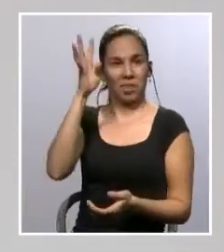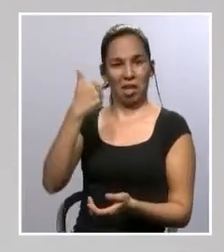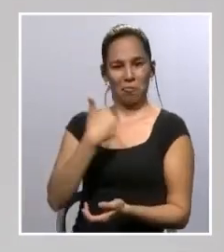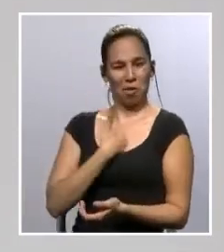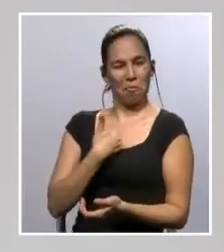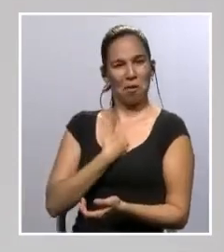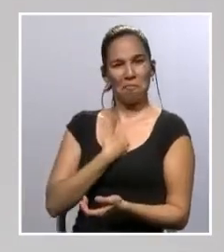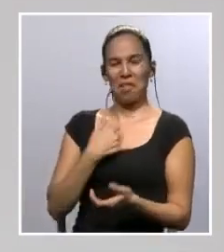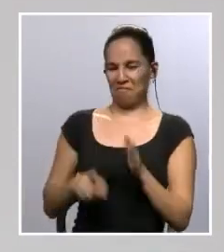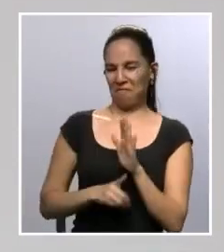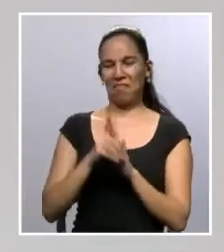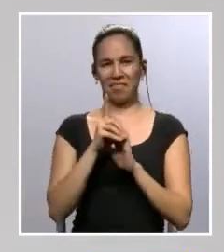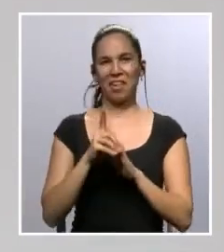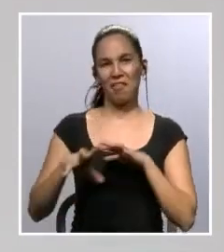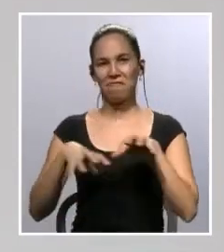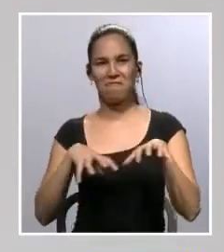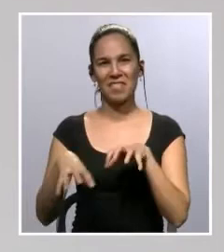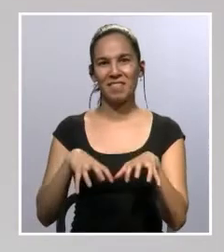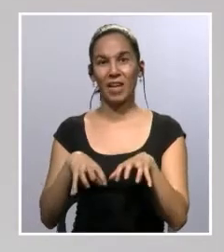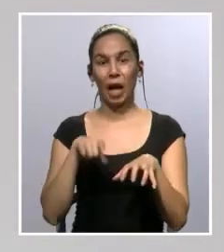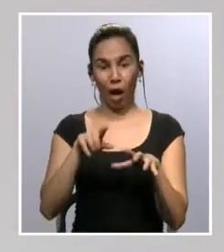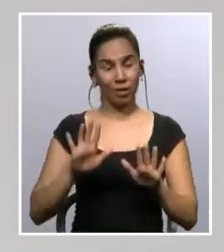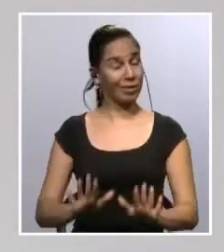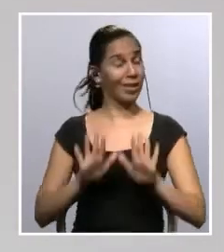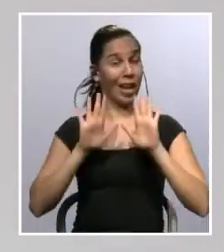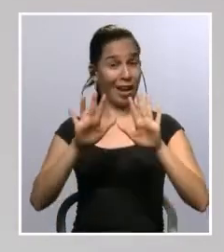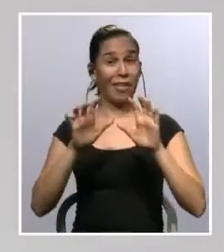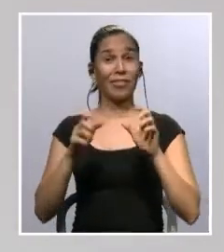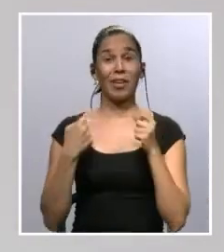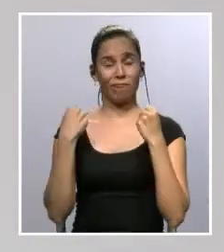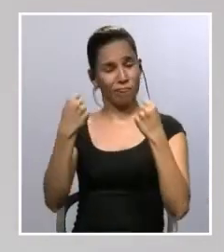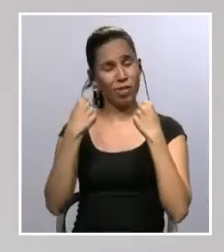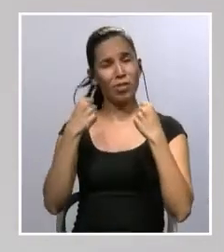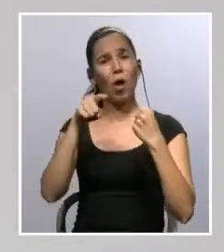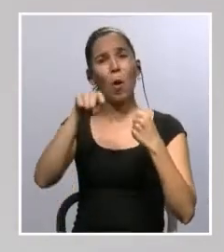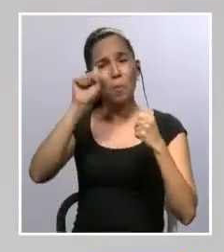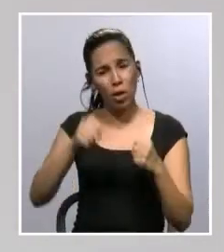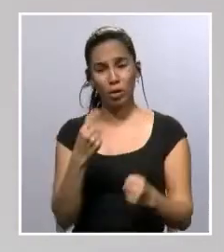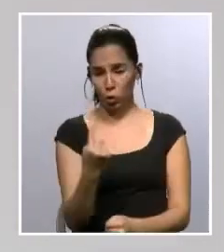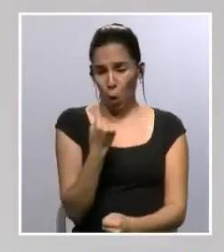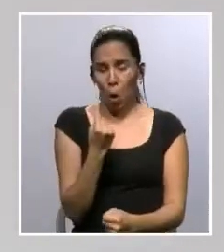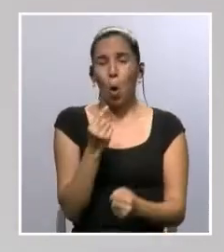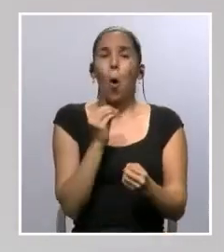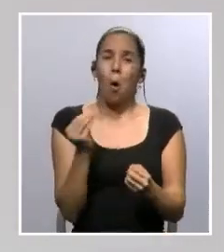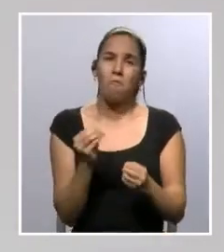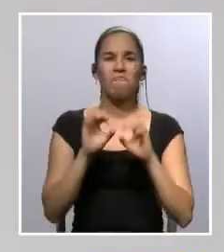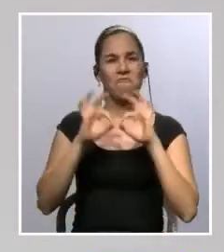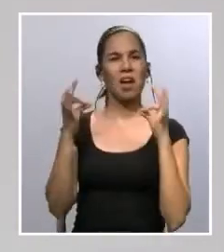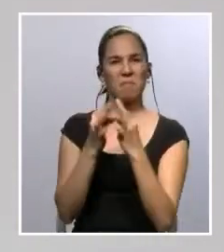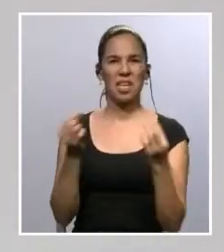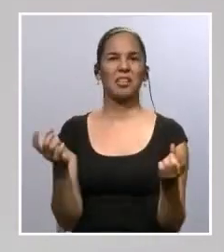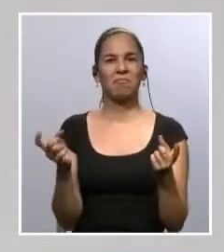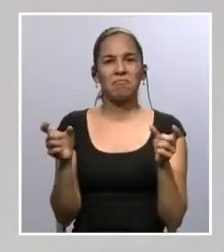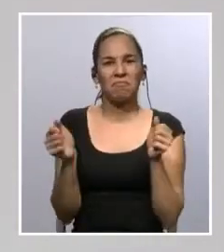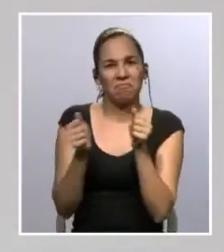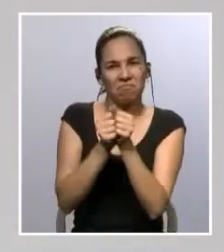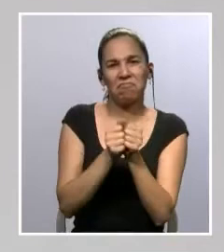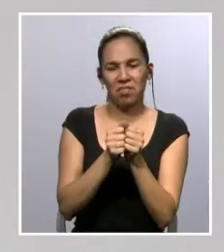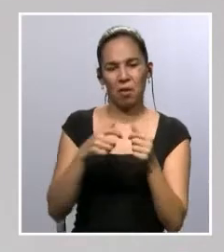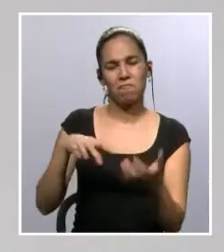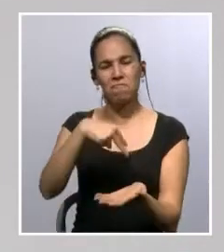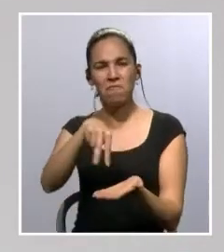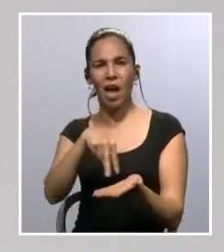y desarrollarlo. Además, este es un excelente ejercicio que puedes hacer solo o con tu familia.